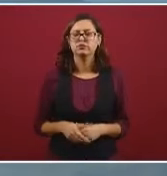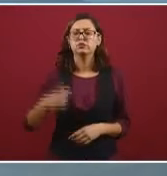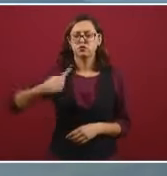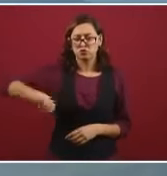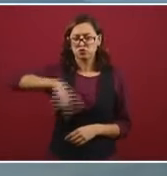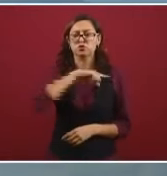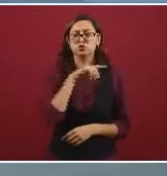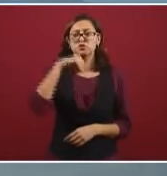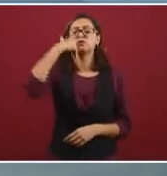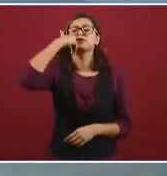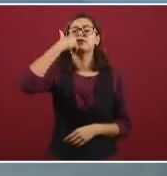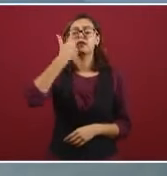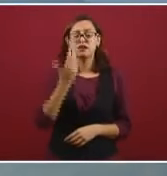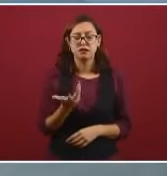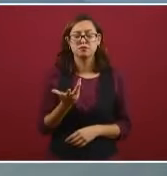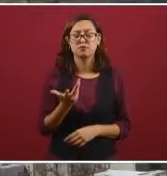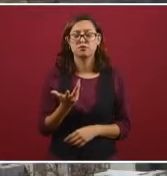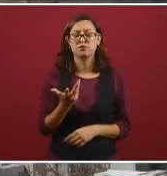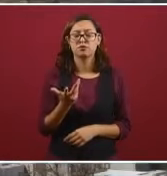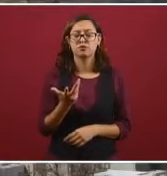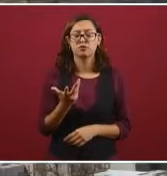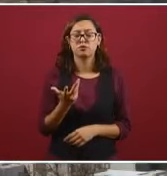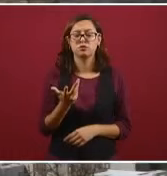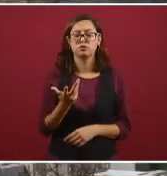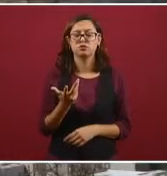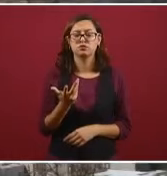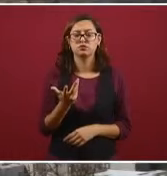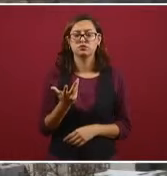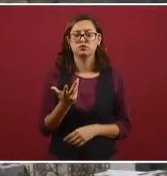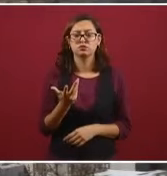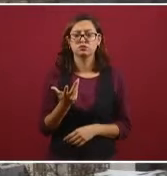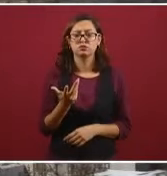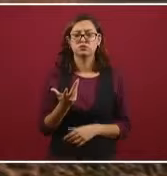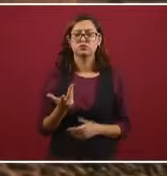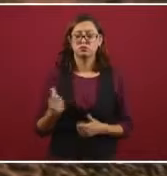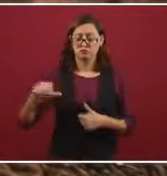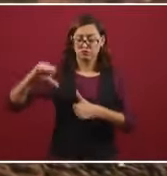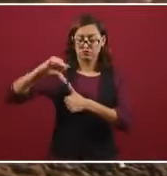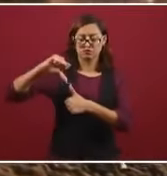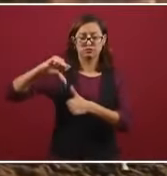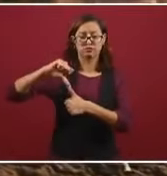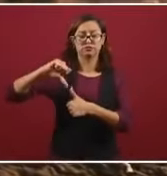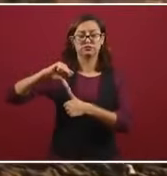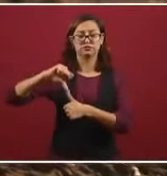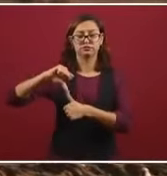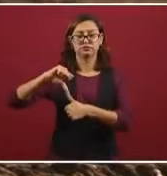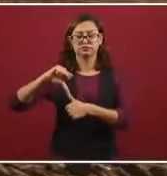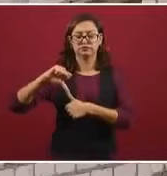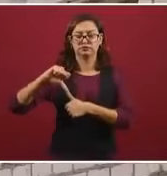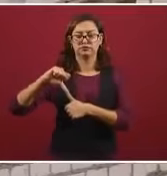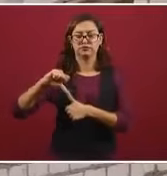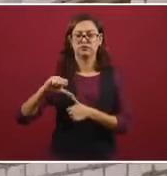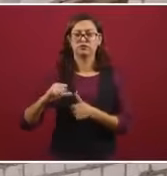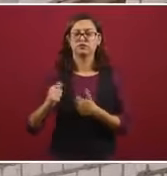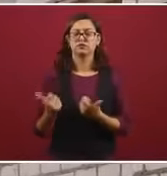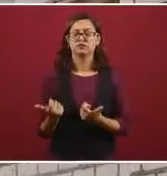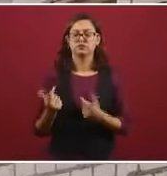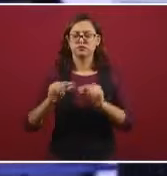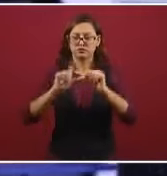queremos es que el centroamericano, el